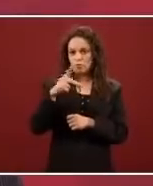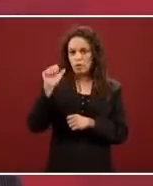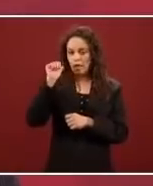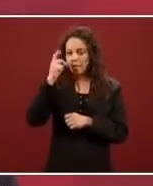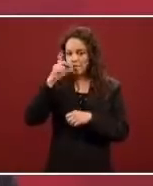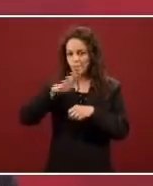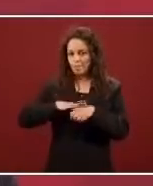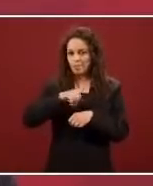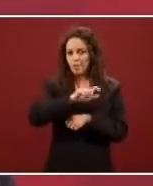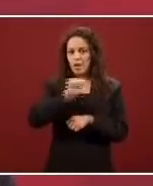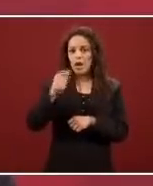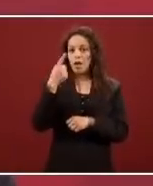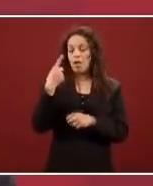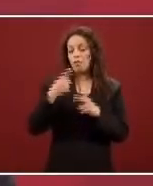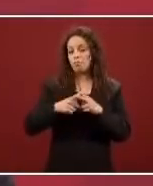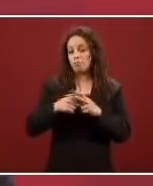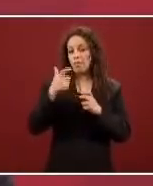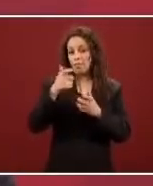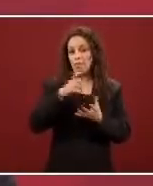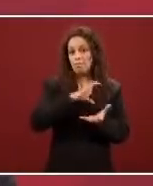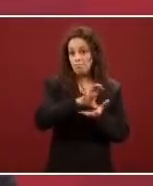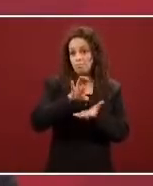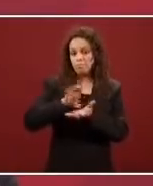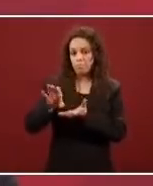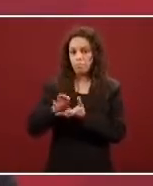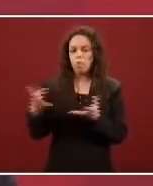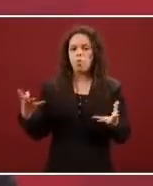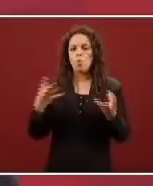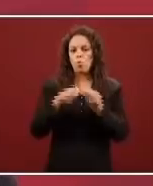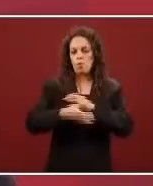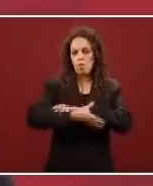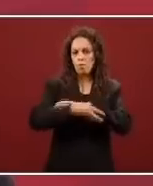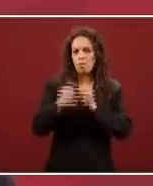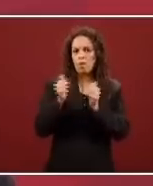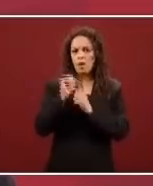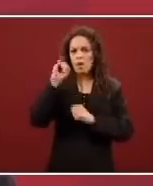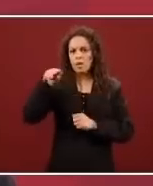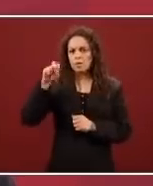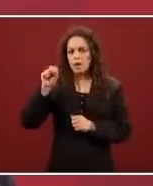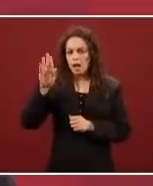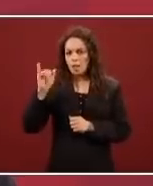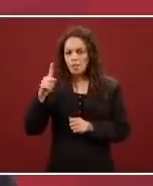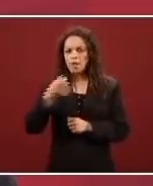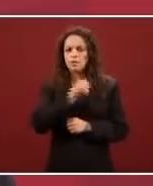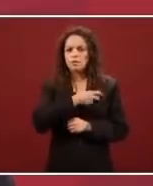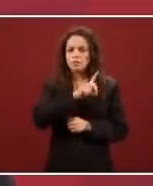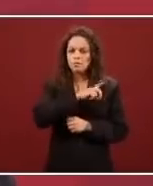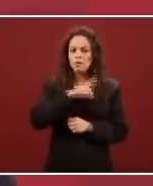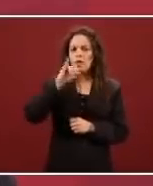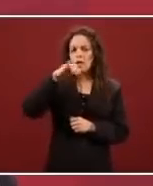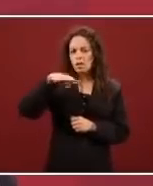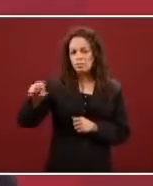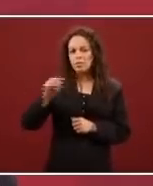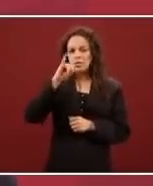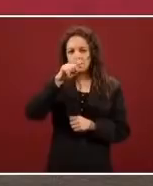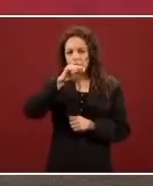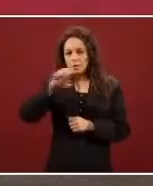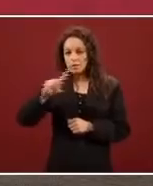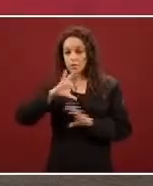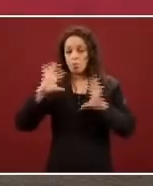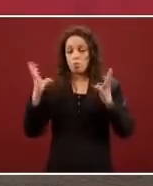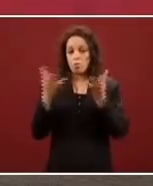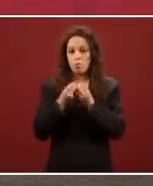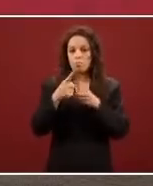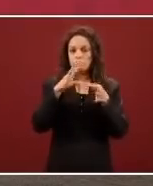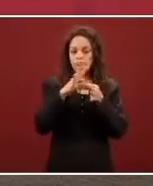financiero, estuvo trabajando con el ISABI, con los sectores de salud, el IMSS, el ISSSTE, para entre todos ubicar